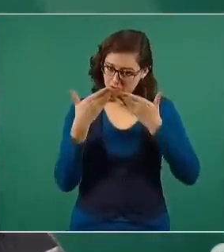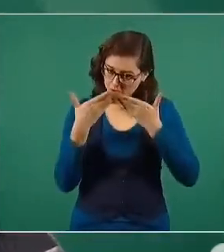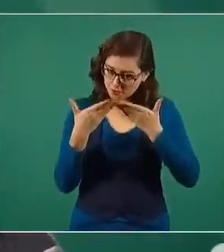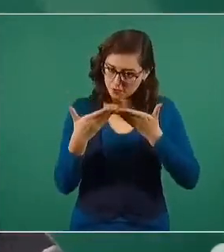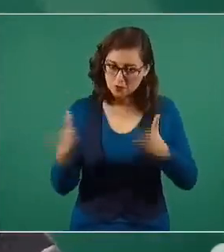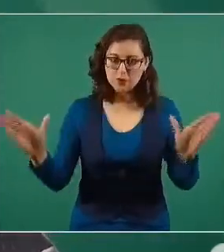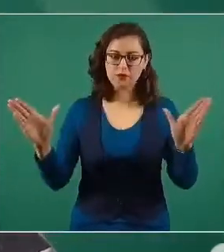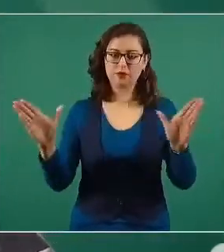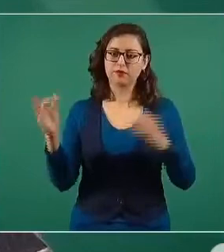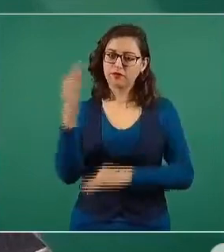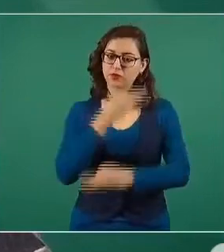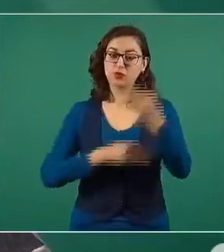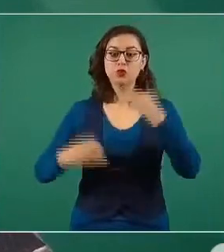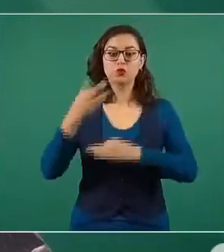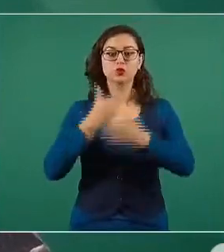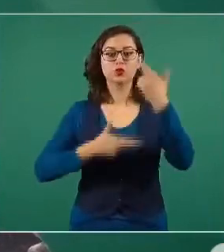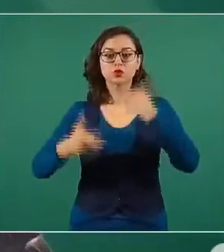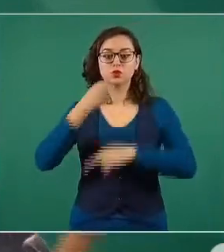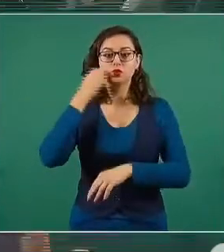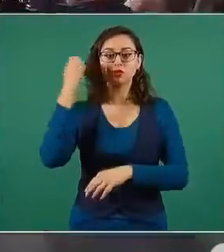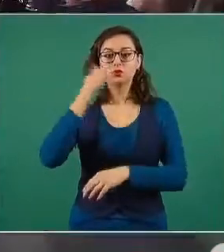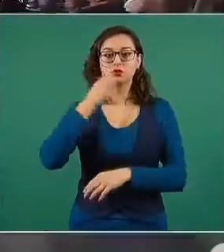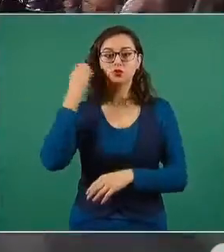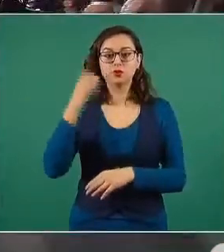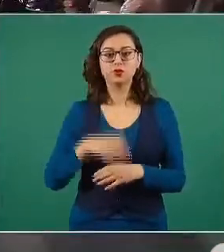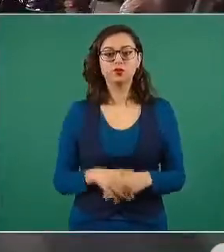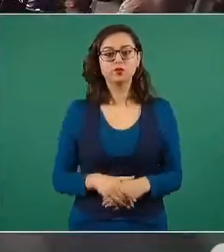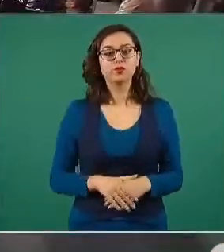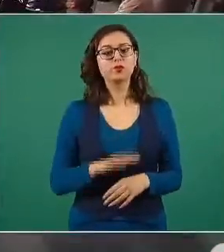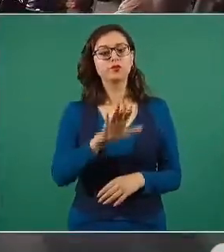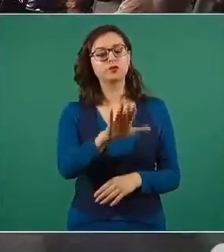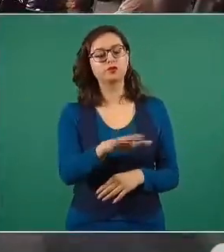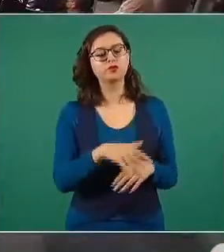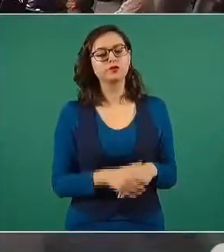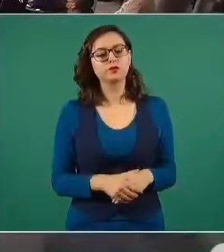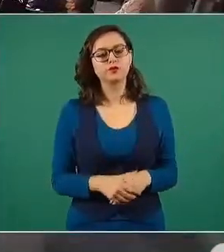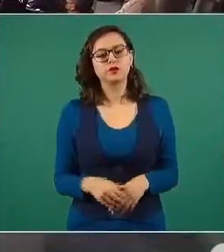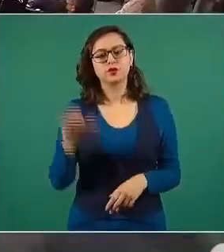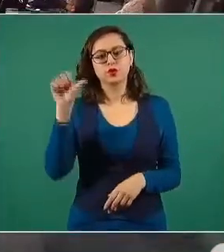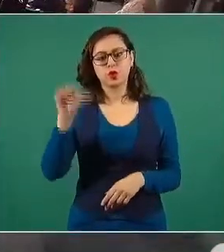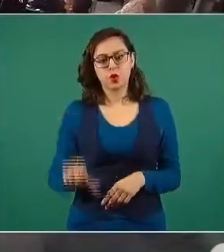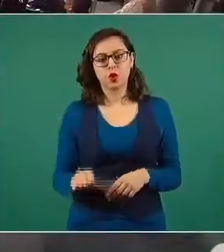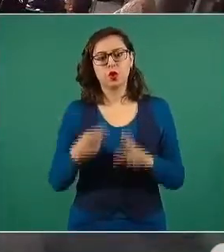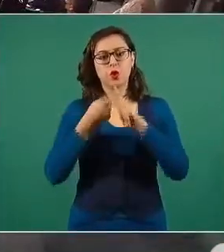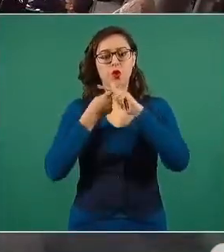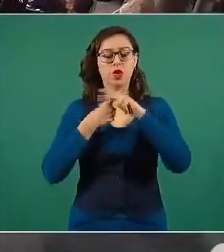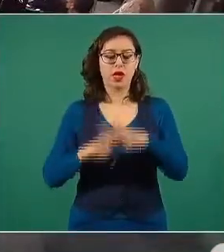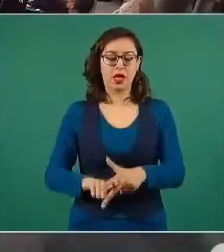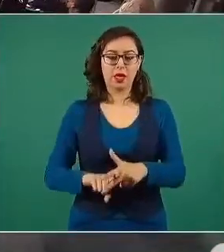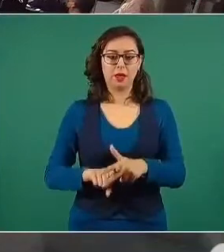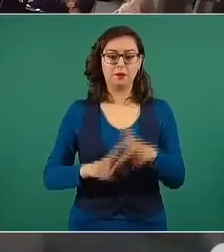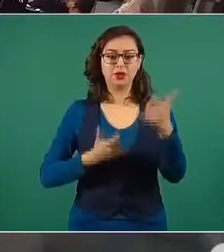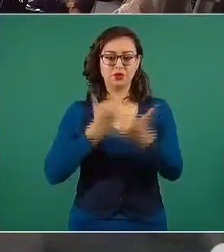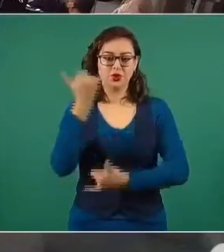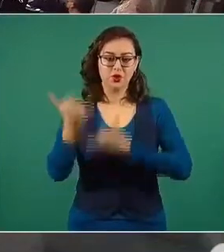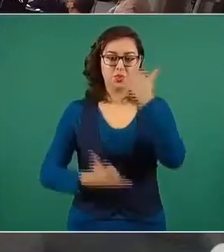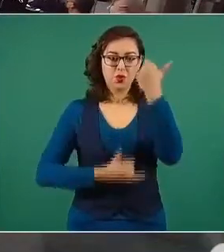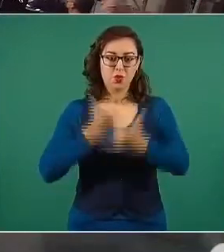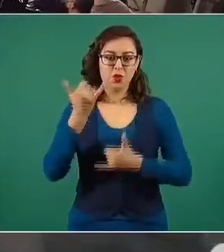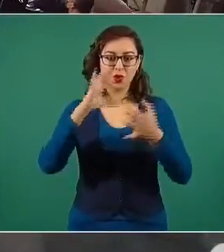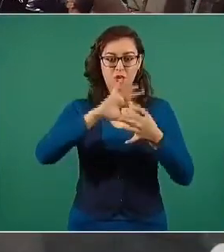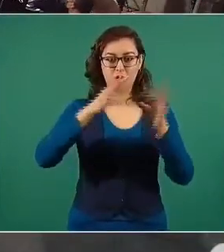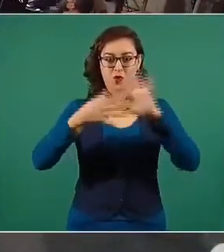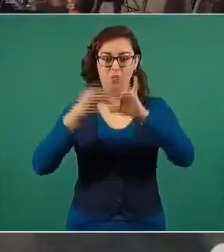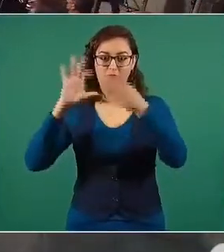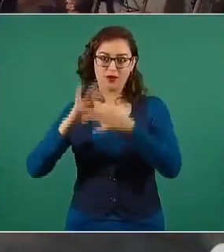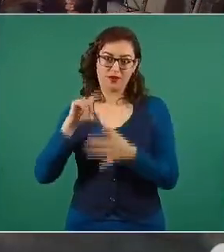todos a clase. Por cierto, hoy inician los Juegos Olímpicos en Tokio 2020, ganó México 4-1. Gracias,